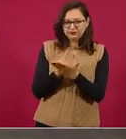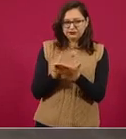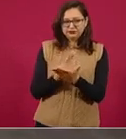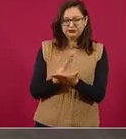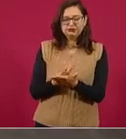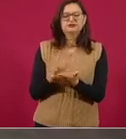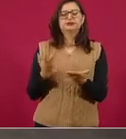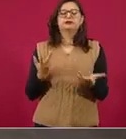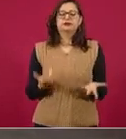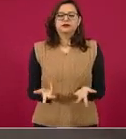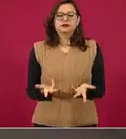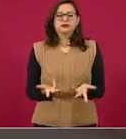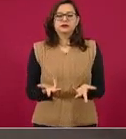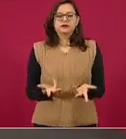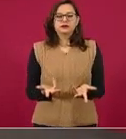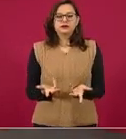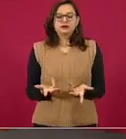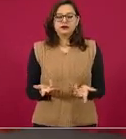. Entonces, no estamos